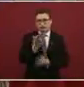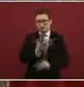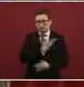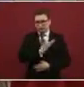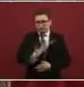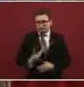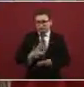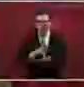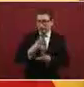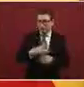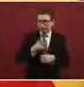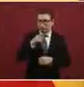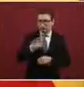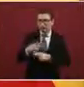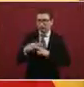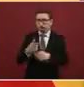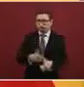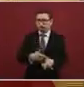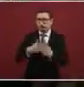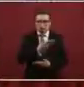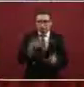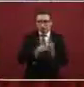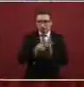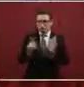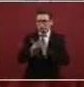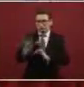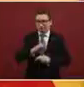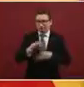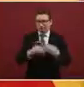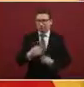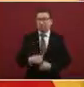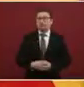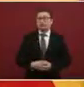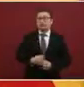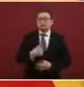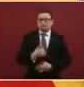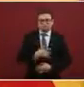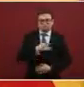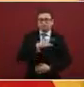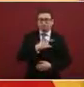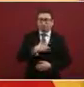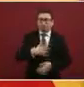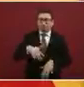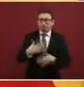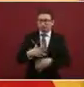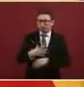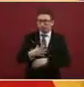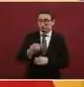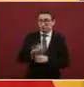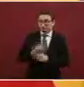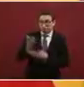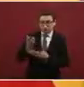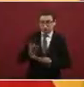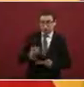mantener viva la solidaridad y la memoria histórica. Gracias. Me siento muy honrada por tener la oportunidad de